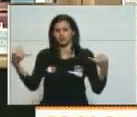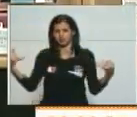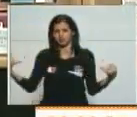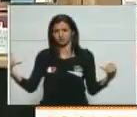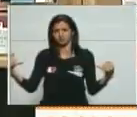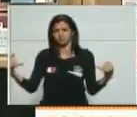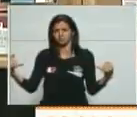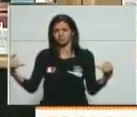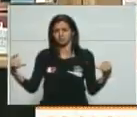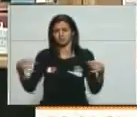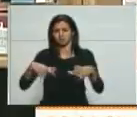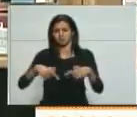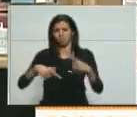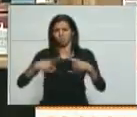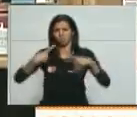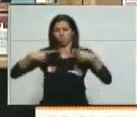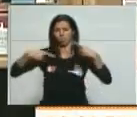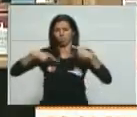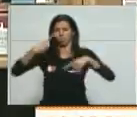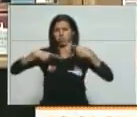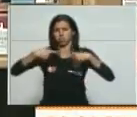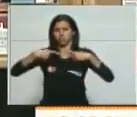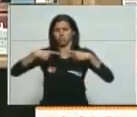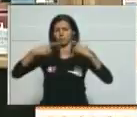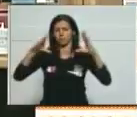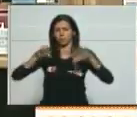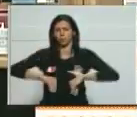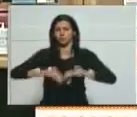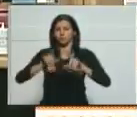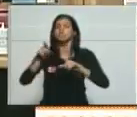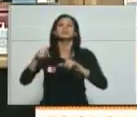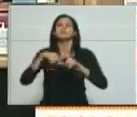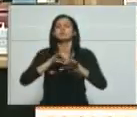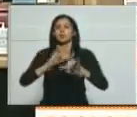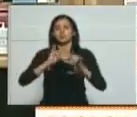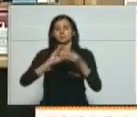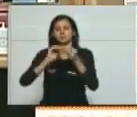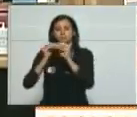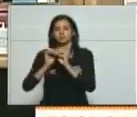hizo contacto con otro cable y bueno, y hubo la falla eléctrica. Fue reparada.